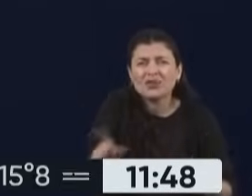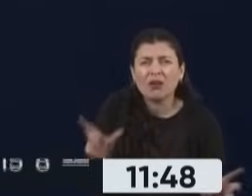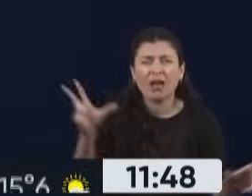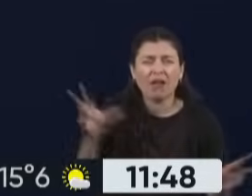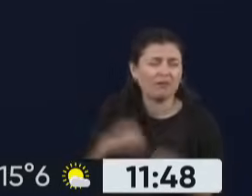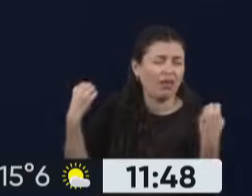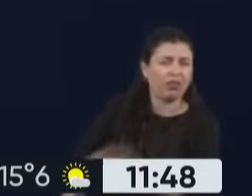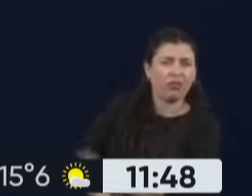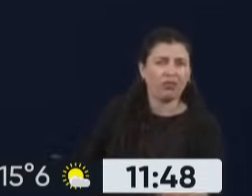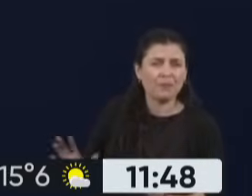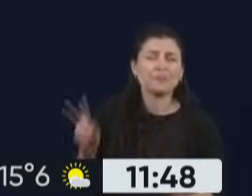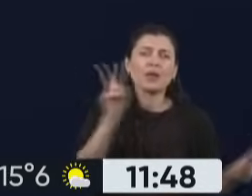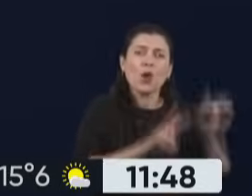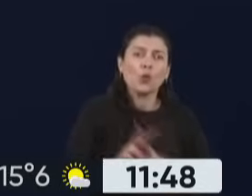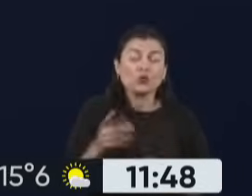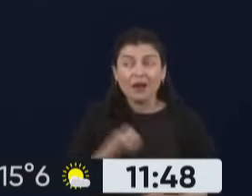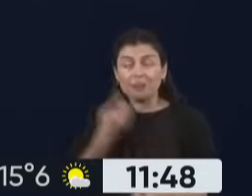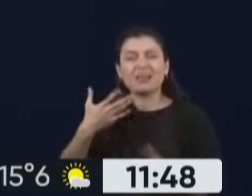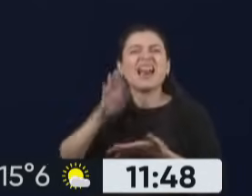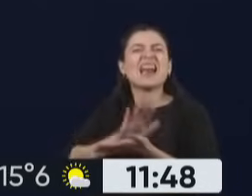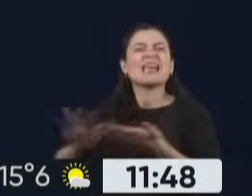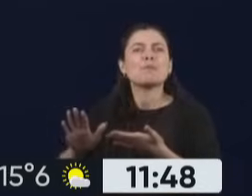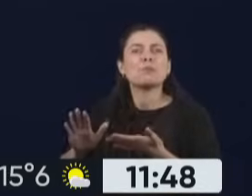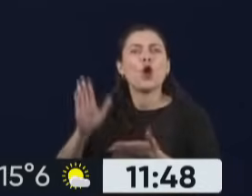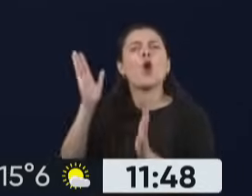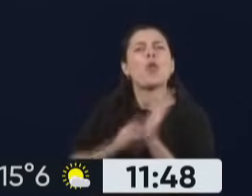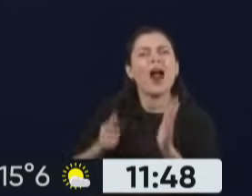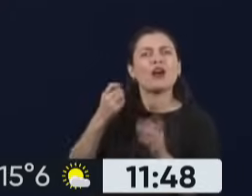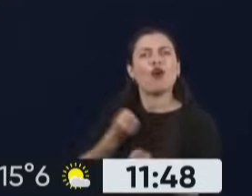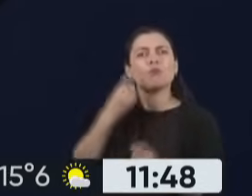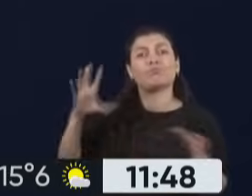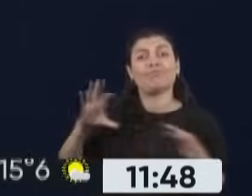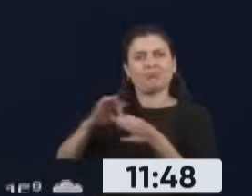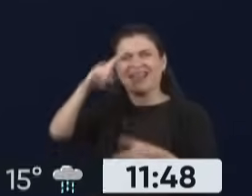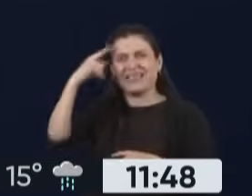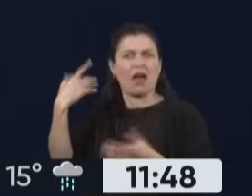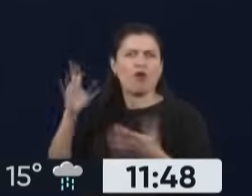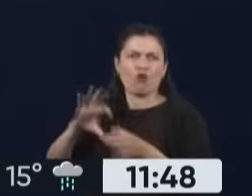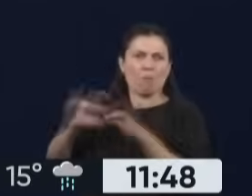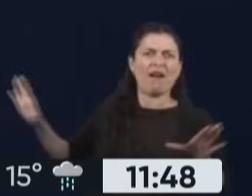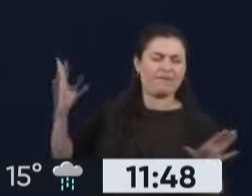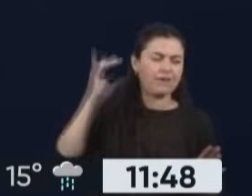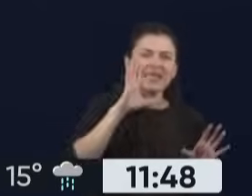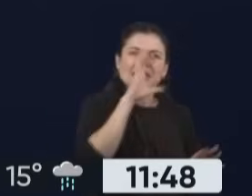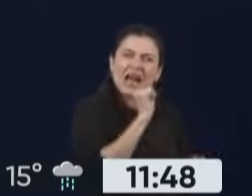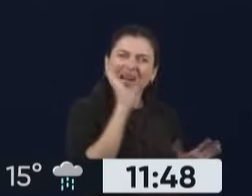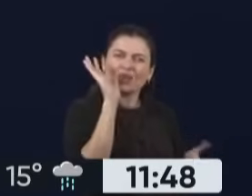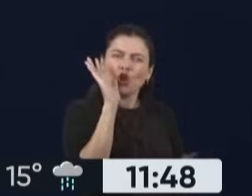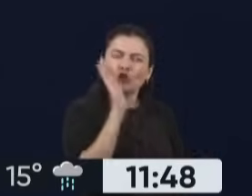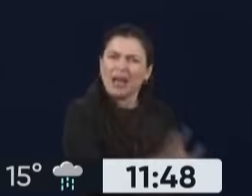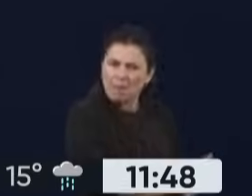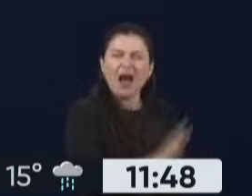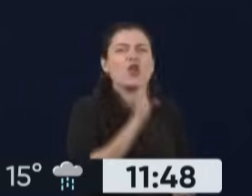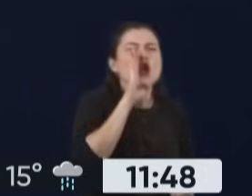se fuera a la informalidad, ¿sí? Porque ya además de los impuestos están todos estos controles y presentaciones que se